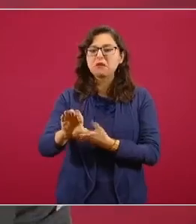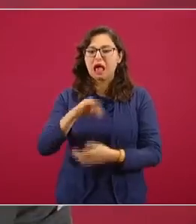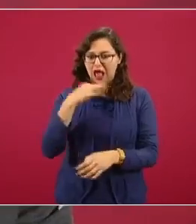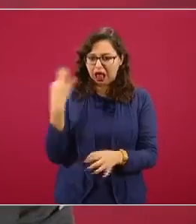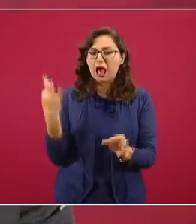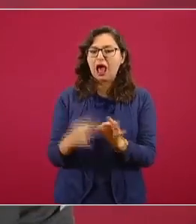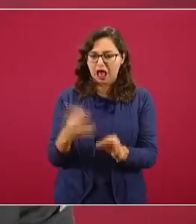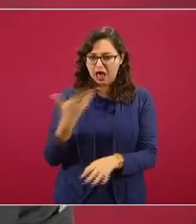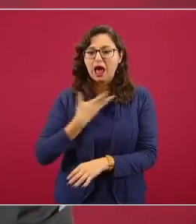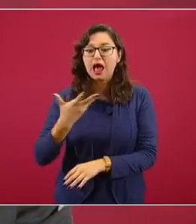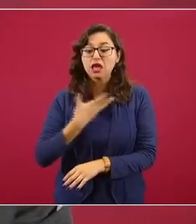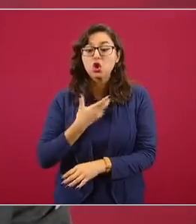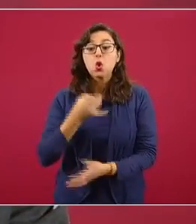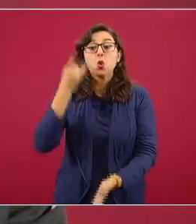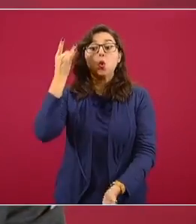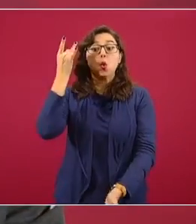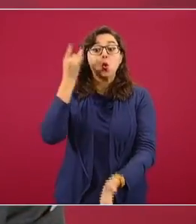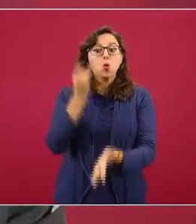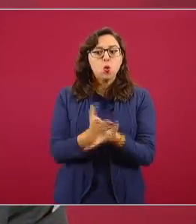los de mero arriba